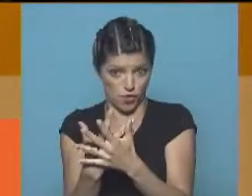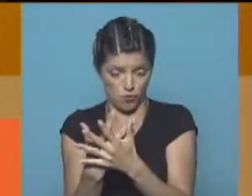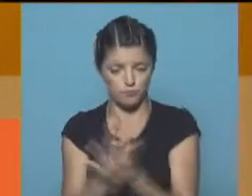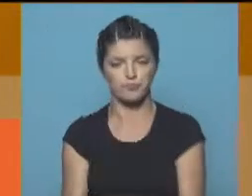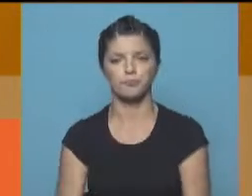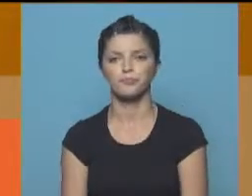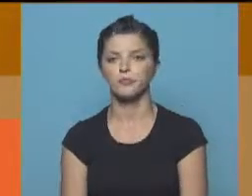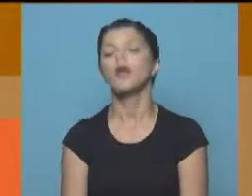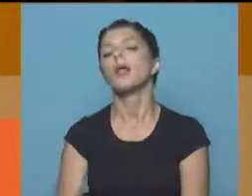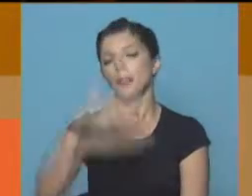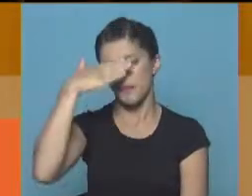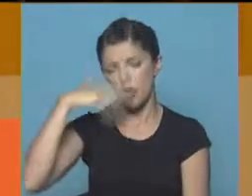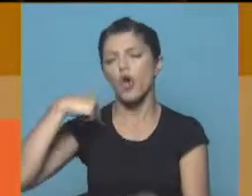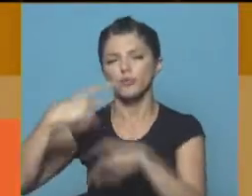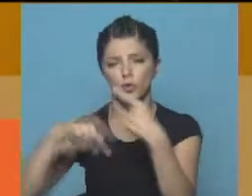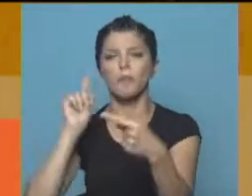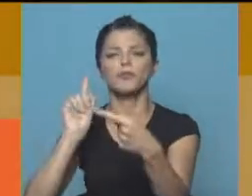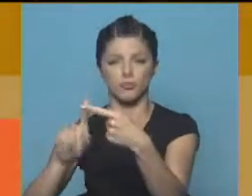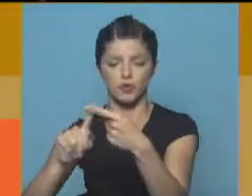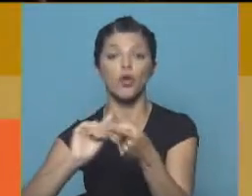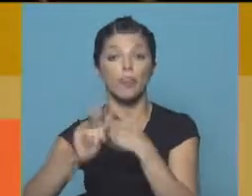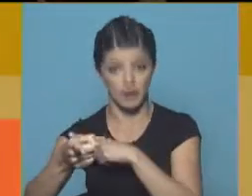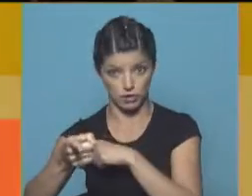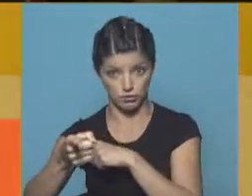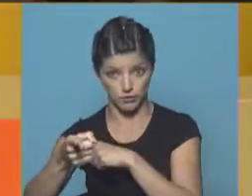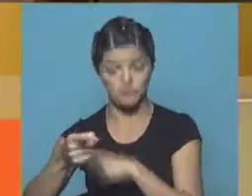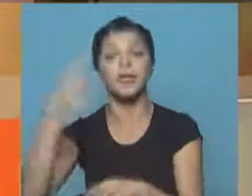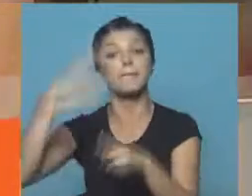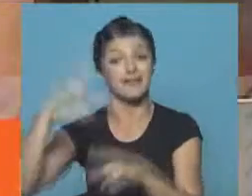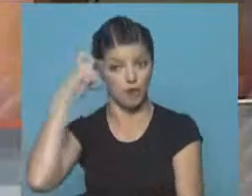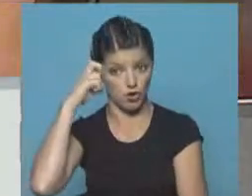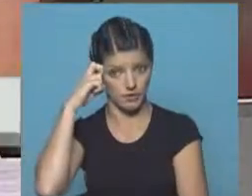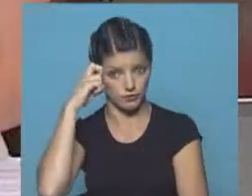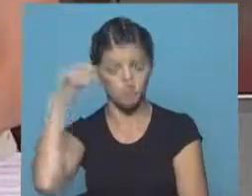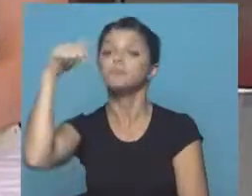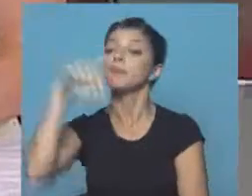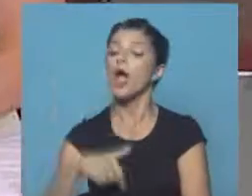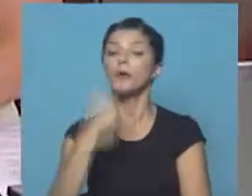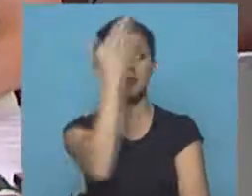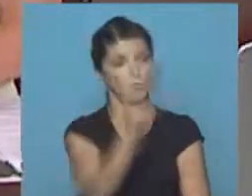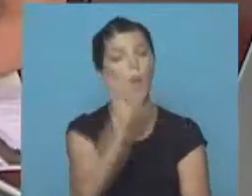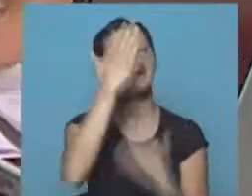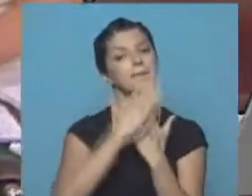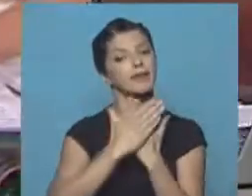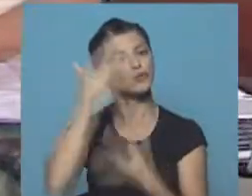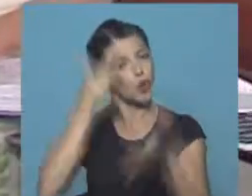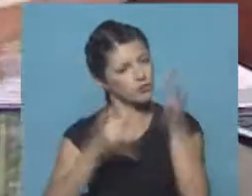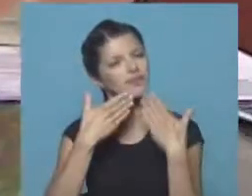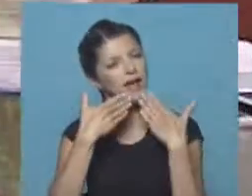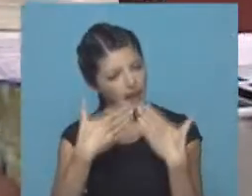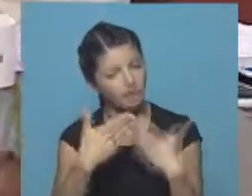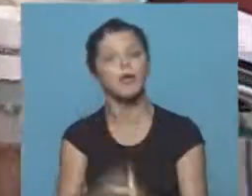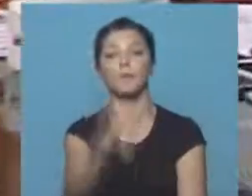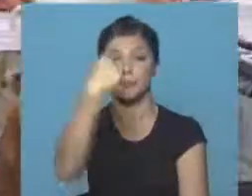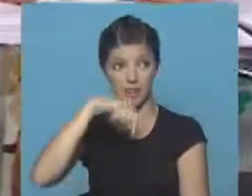Sí, vamos a seguir en vivo, estamos con el móvil ahí en la Plaza del Congreso. Ahora en nuestros estudios está el ministro de Justicia, Germán Garabano. Muchas gracias por compartir